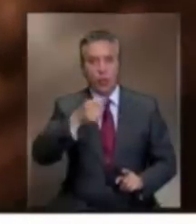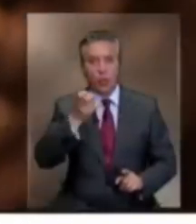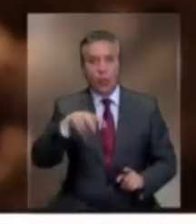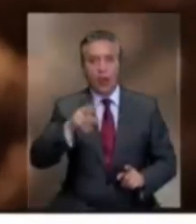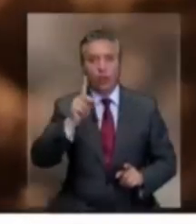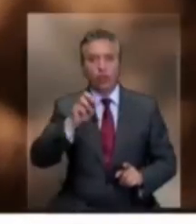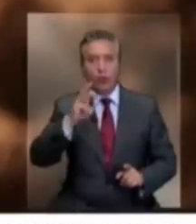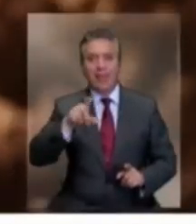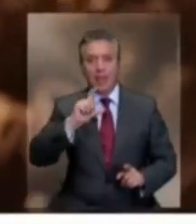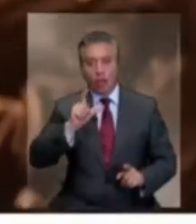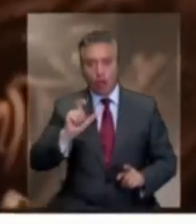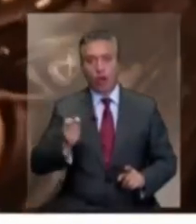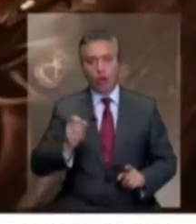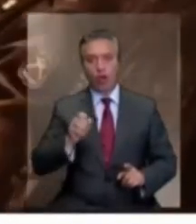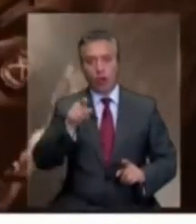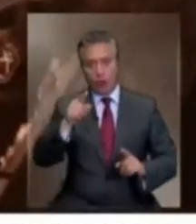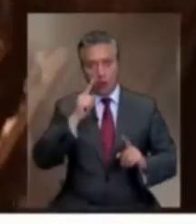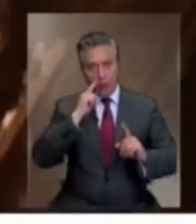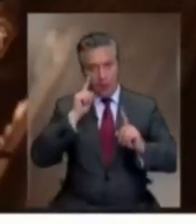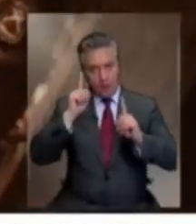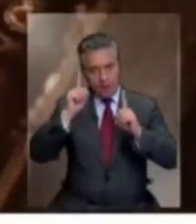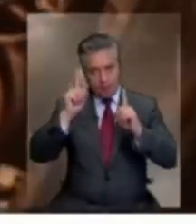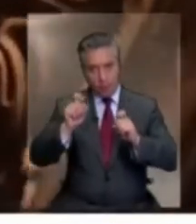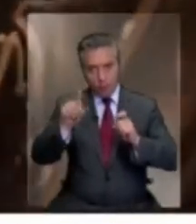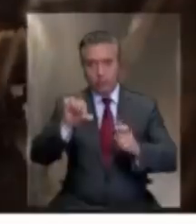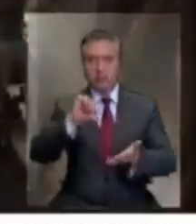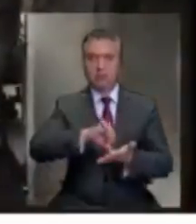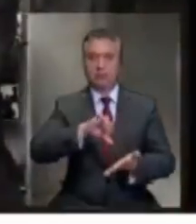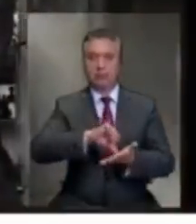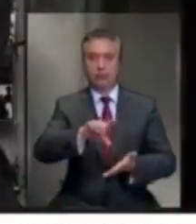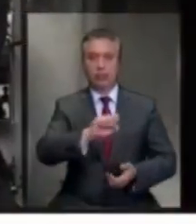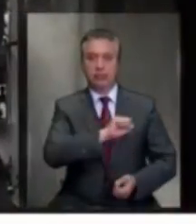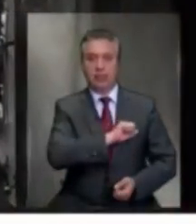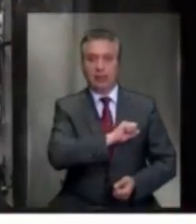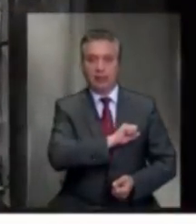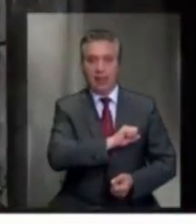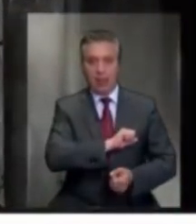camino a la moneda cuando tomó esta instantánea en el centro de